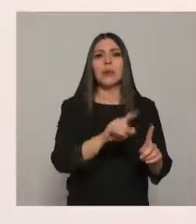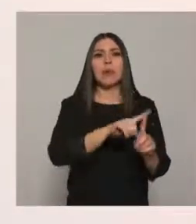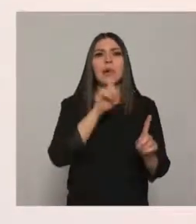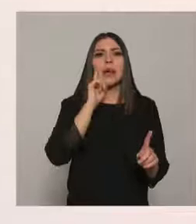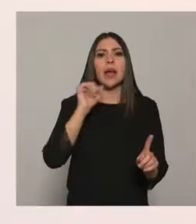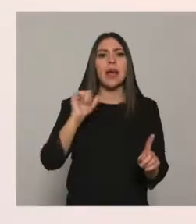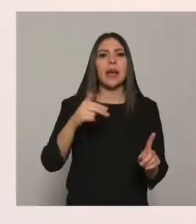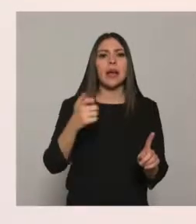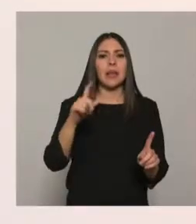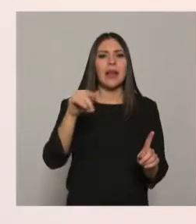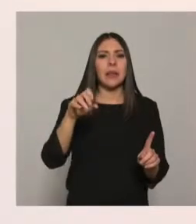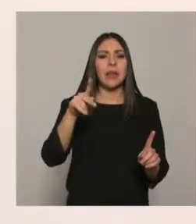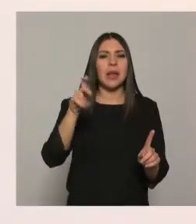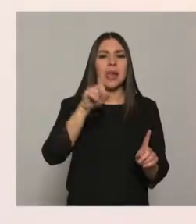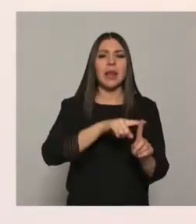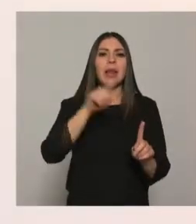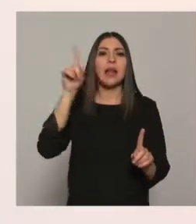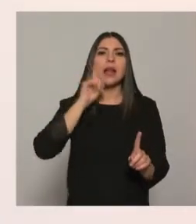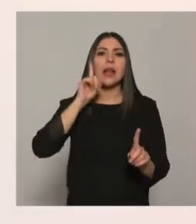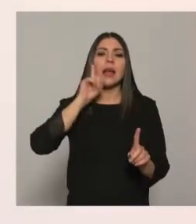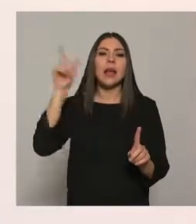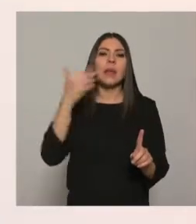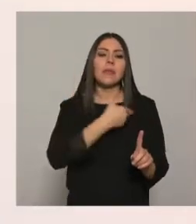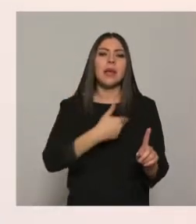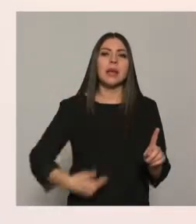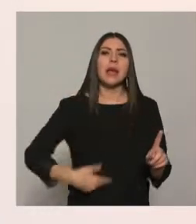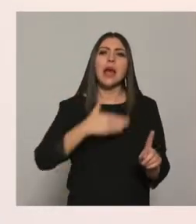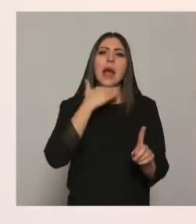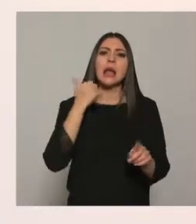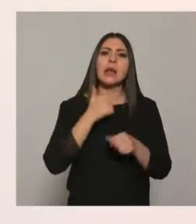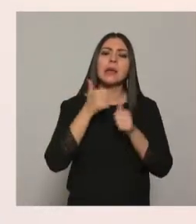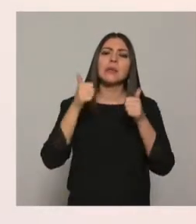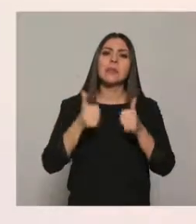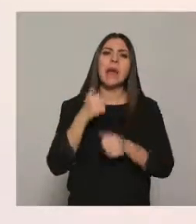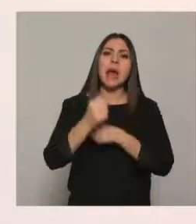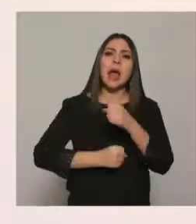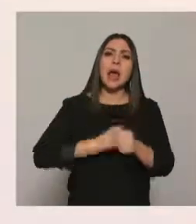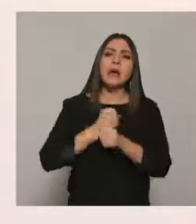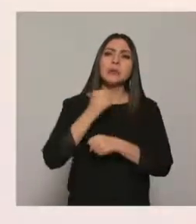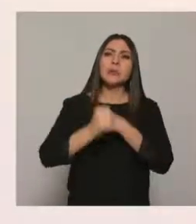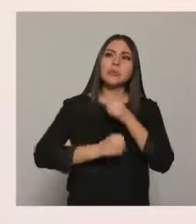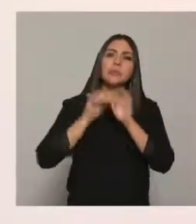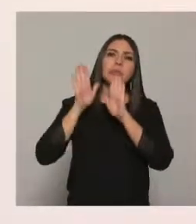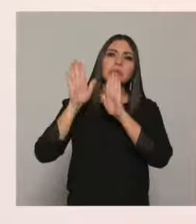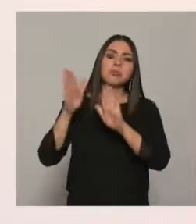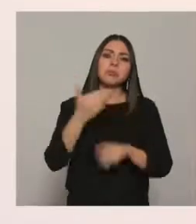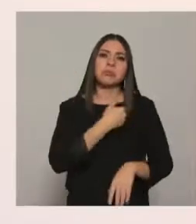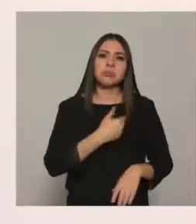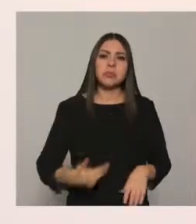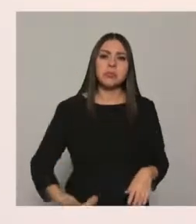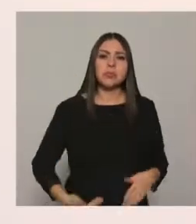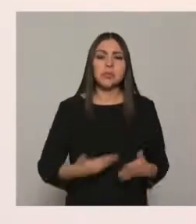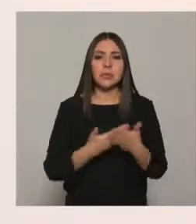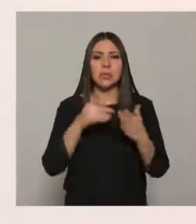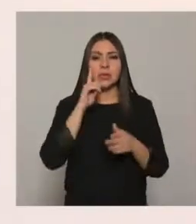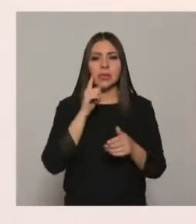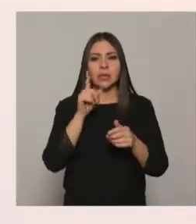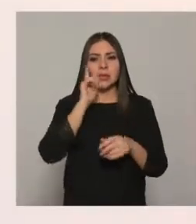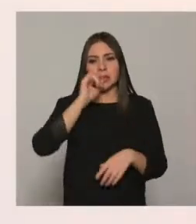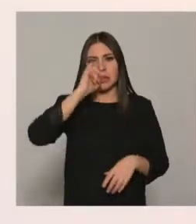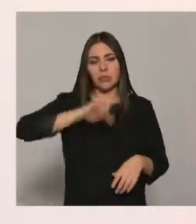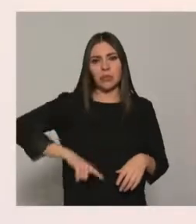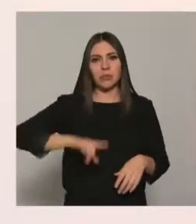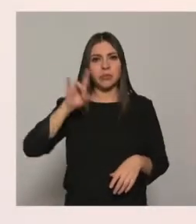varios años manteniéndose en el poder, y el tuit polémico de la jefa de gobierno pues ha sido justamente